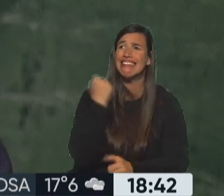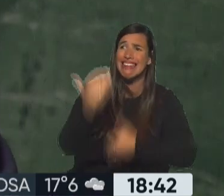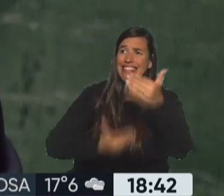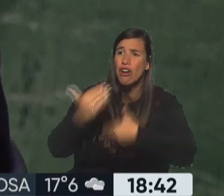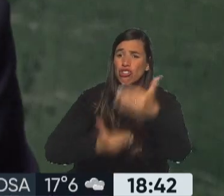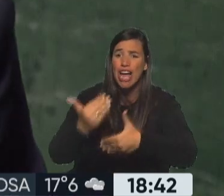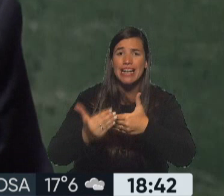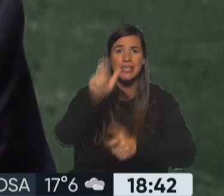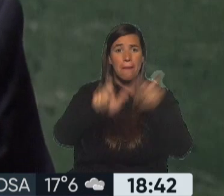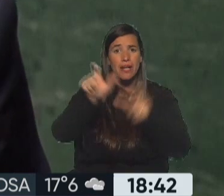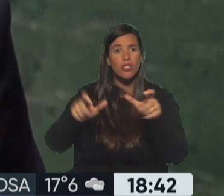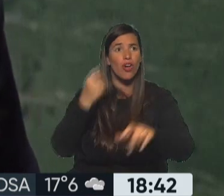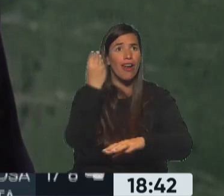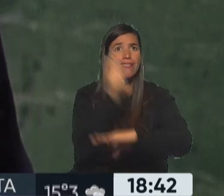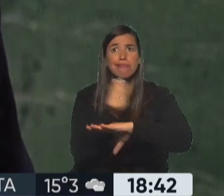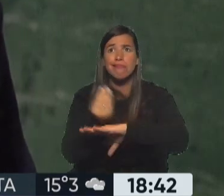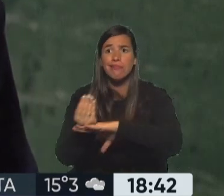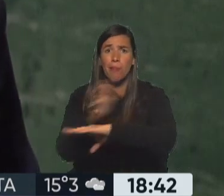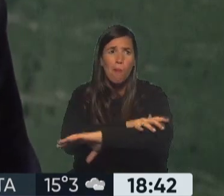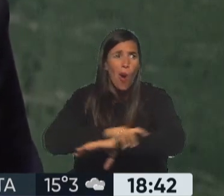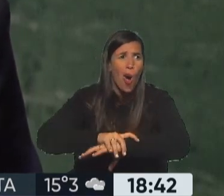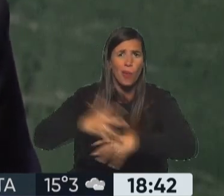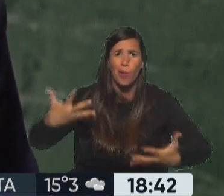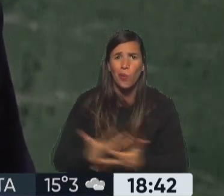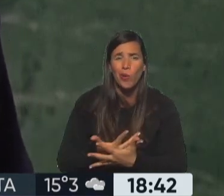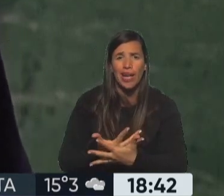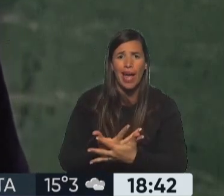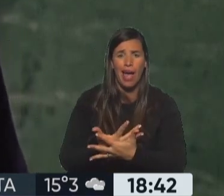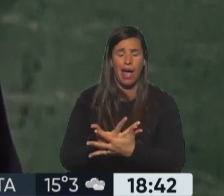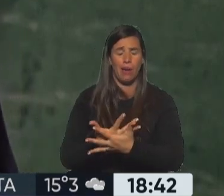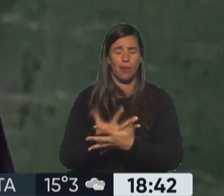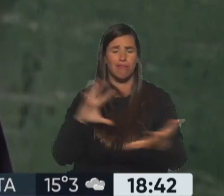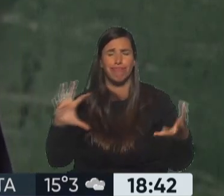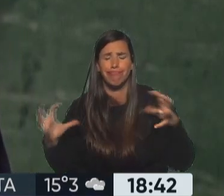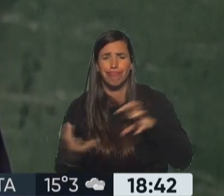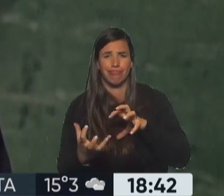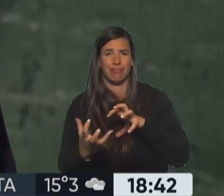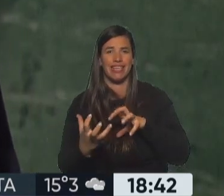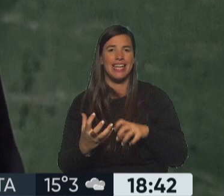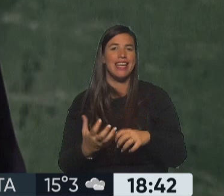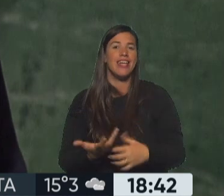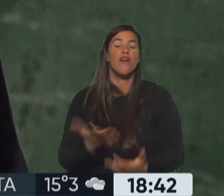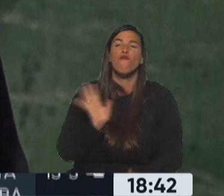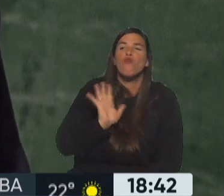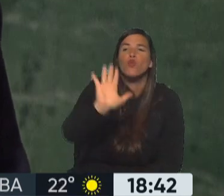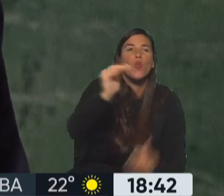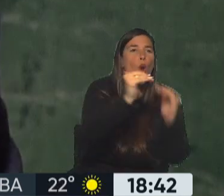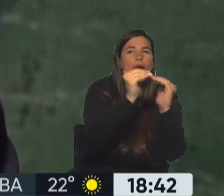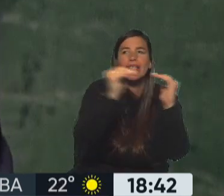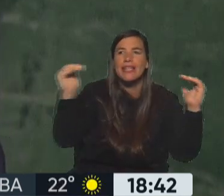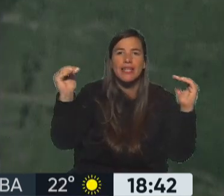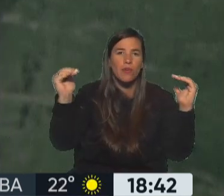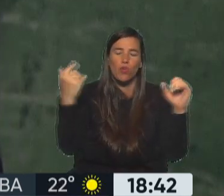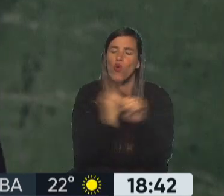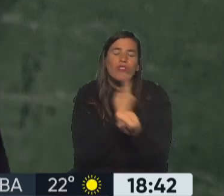más pobres y vulnerables del planeta. Es imposible querer alcanzar un futuro equitativo, promoviendo